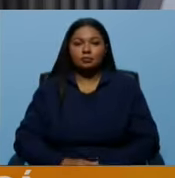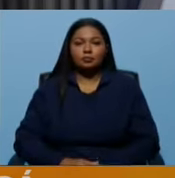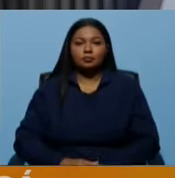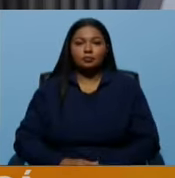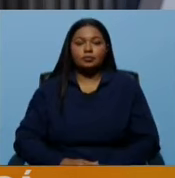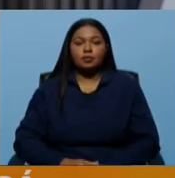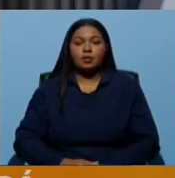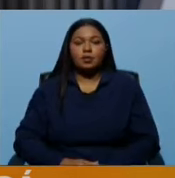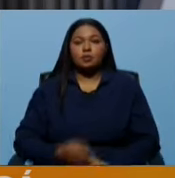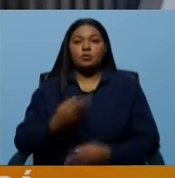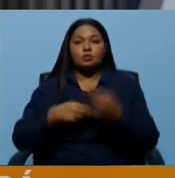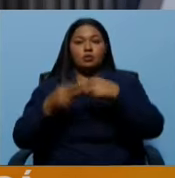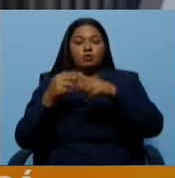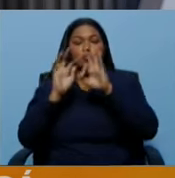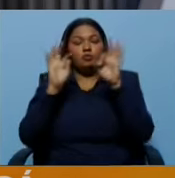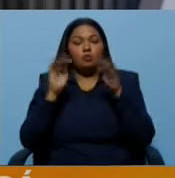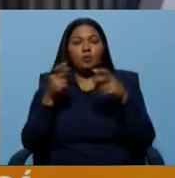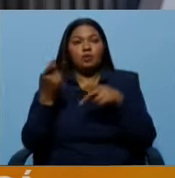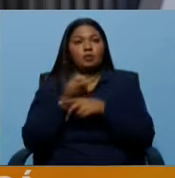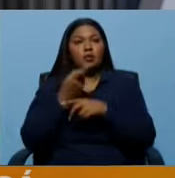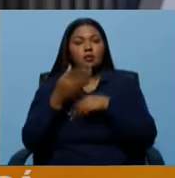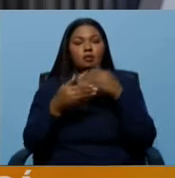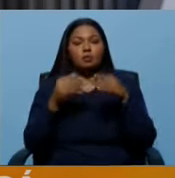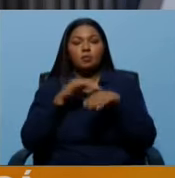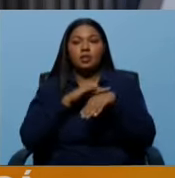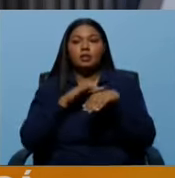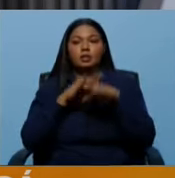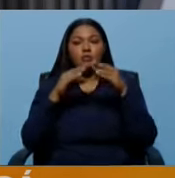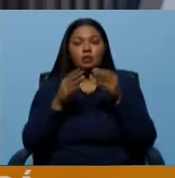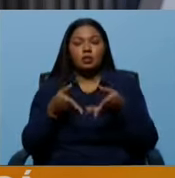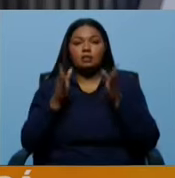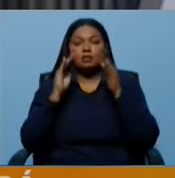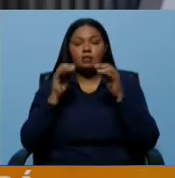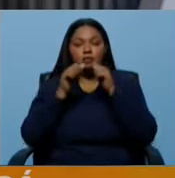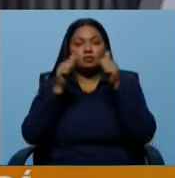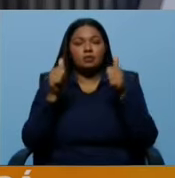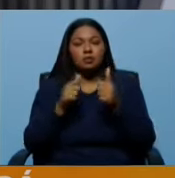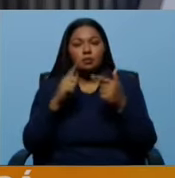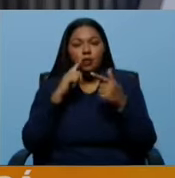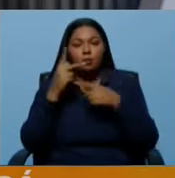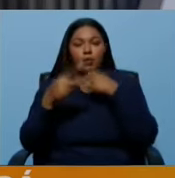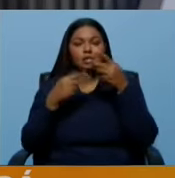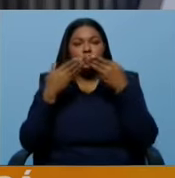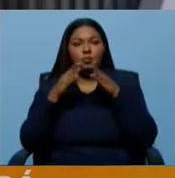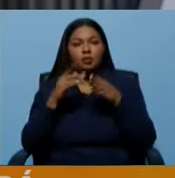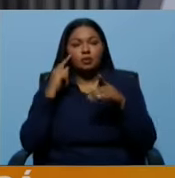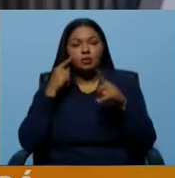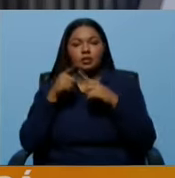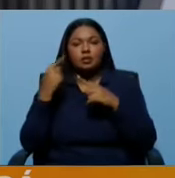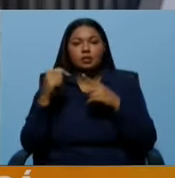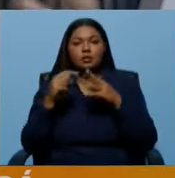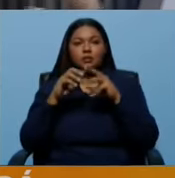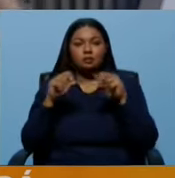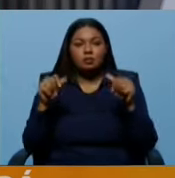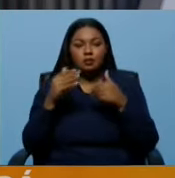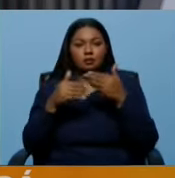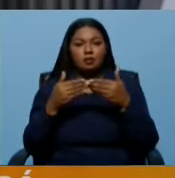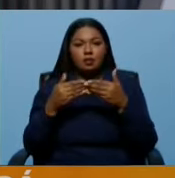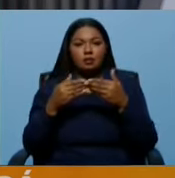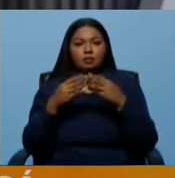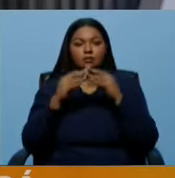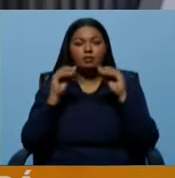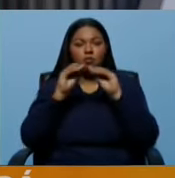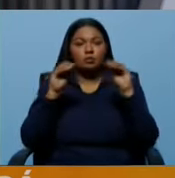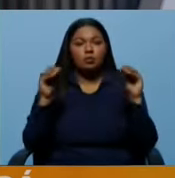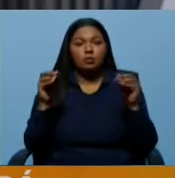un método de gobierno donde posteriormente los ministerios, toda la edificación de nuevo sistema de políticas públicas va a tener territorialización y va a tener combos